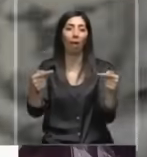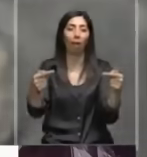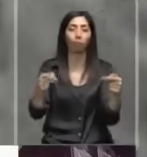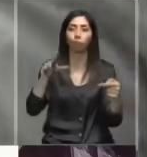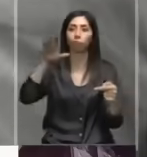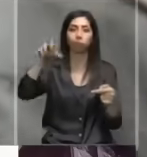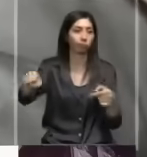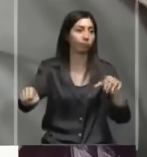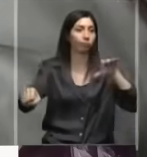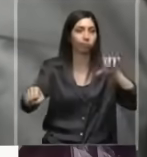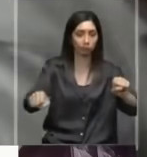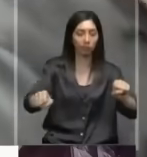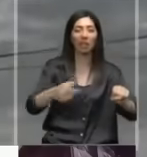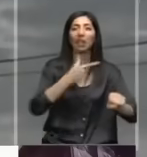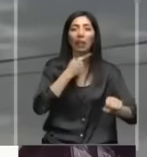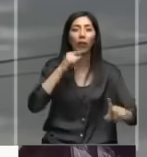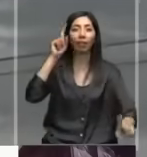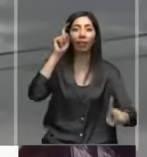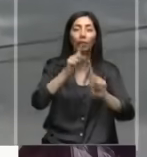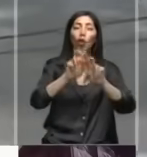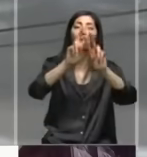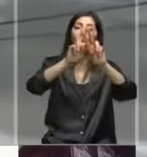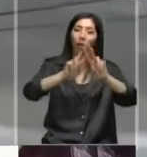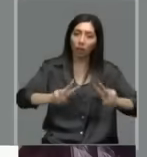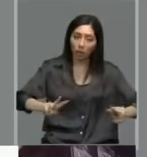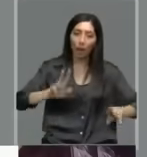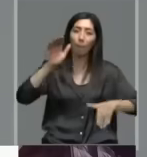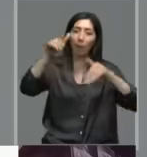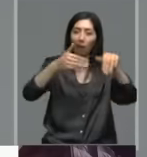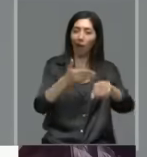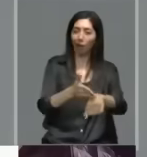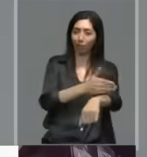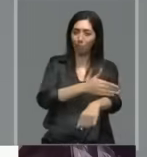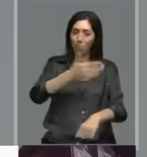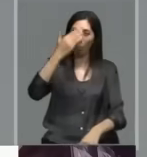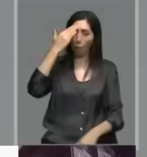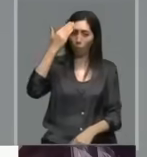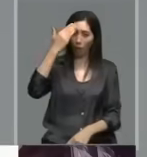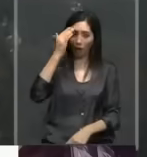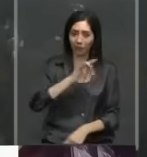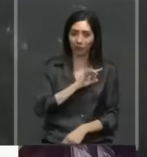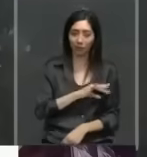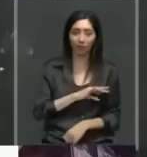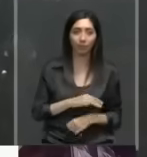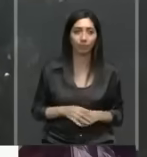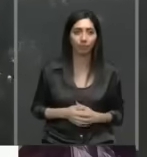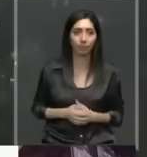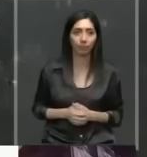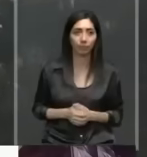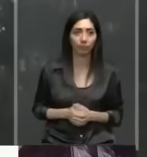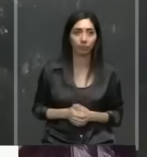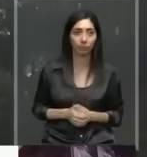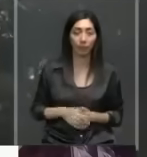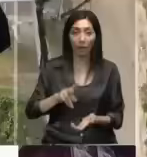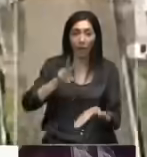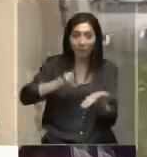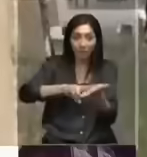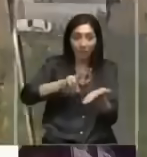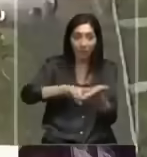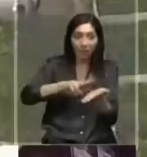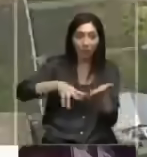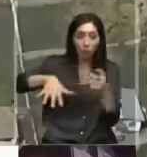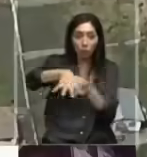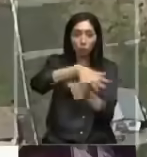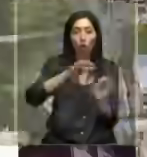que busca devolver la tranquilidad al que fue el balneario más popular del país. Pero la verdad que para nosotros no es una situación